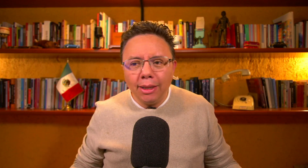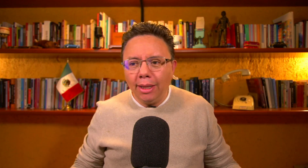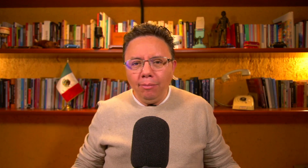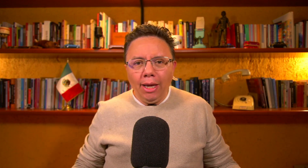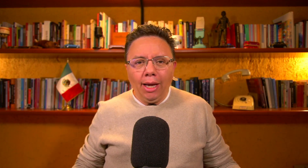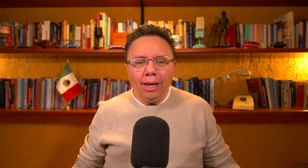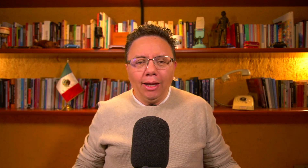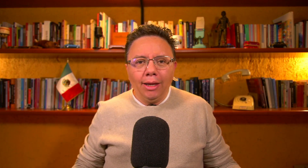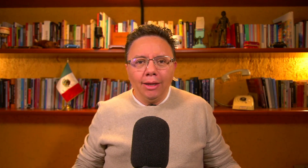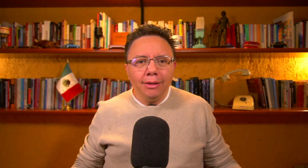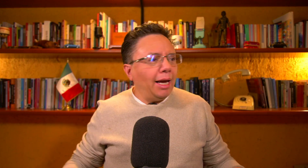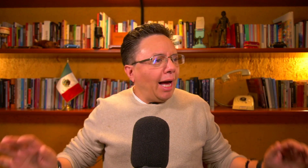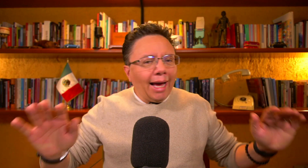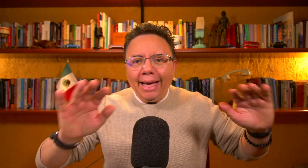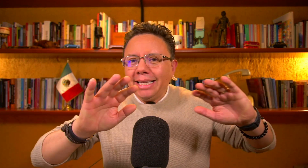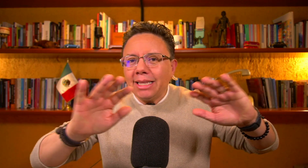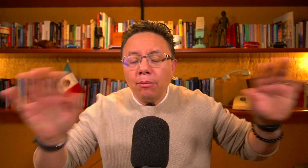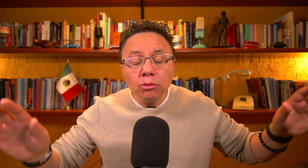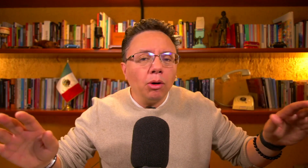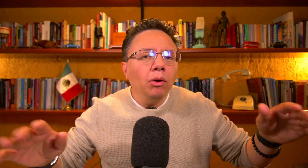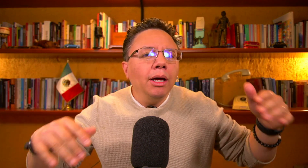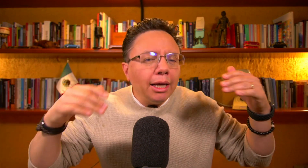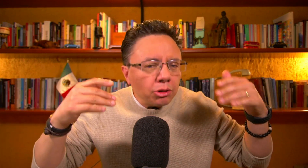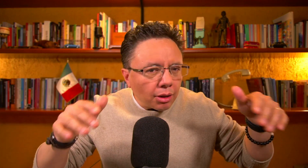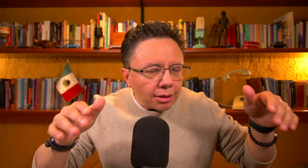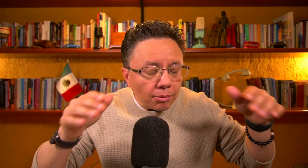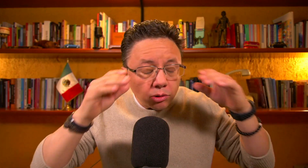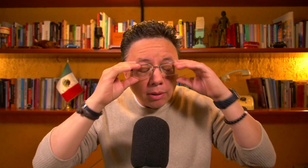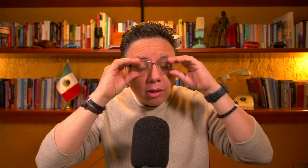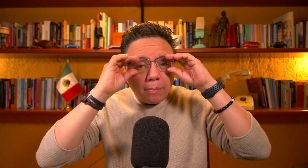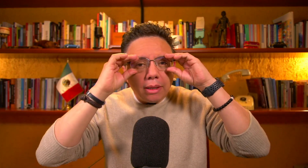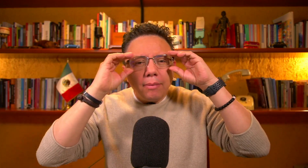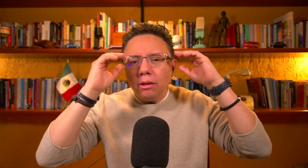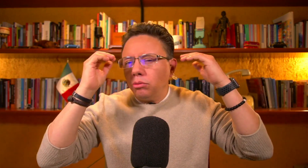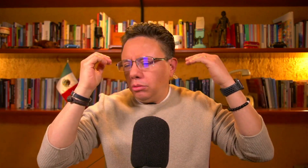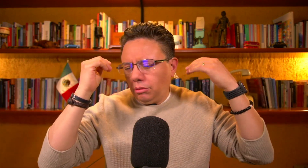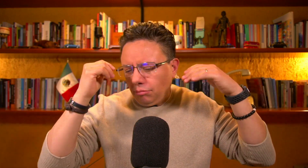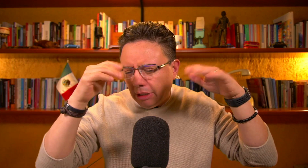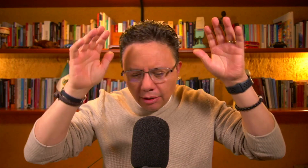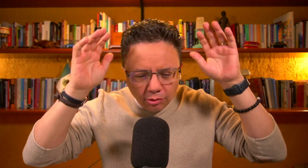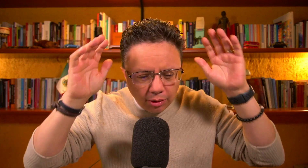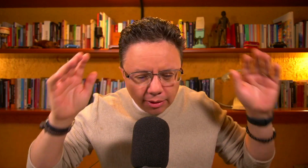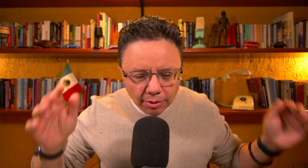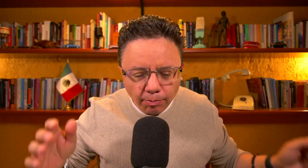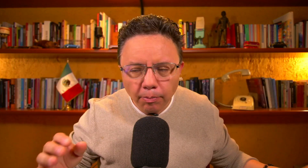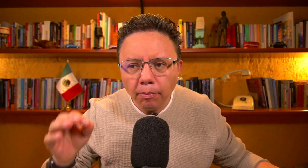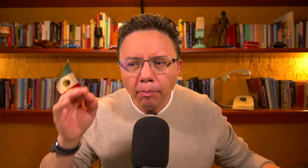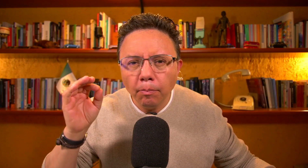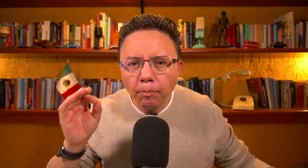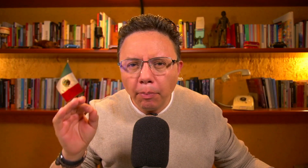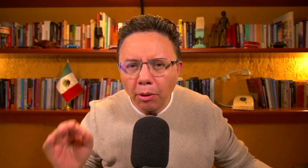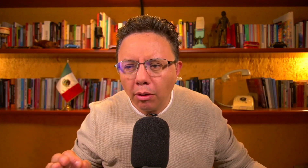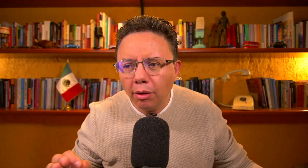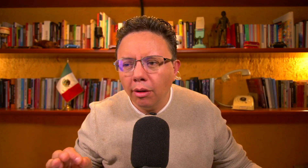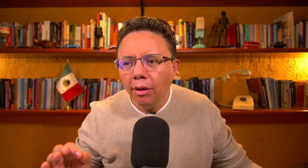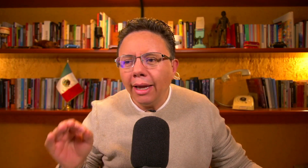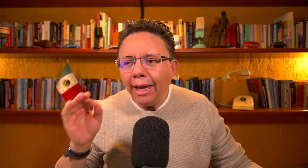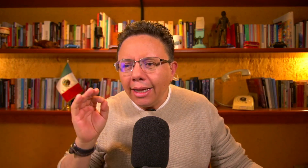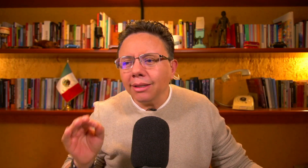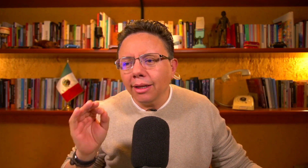terminada la pandemia. Ya estamos, bueno, eso de que estamos domando la pandemia lo dijo un chingo de veces.